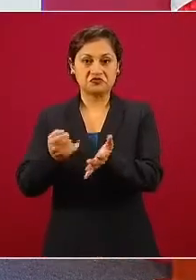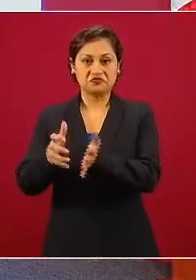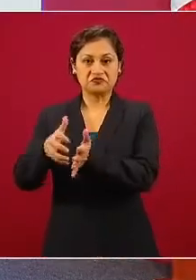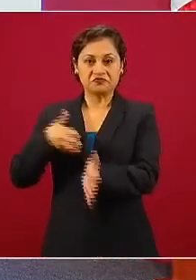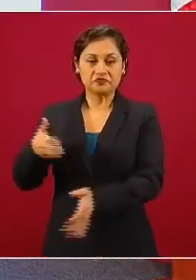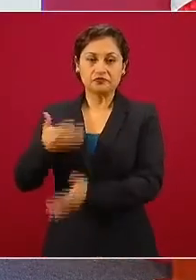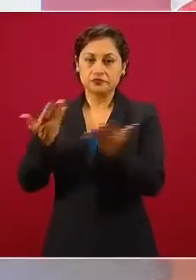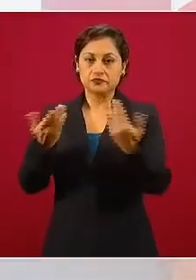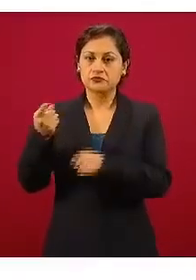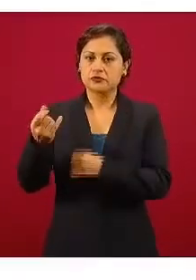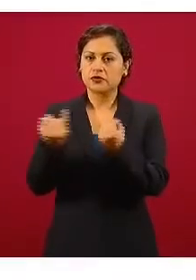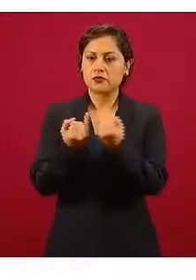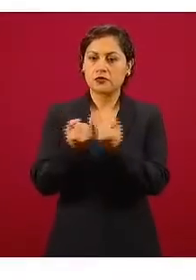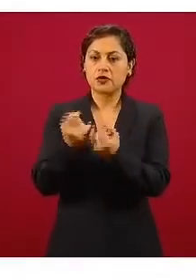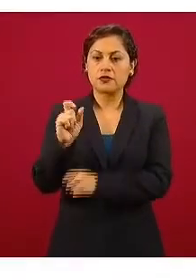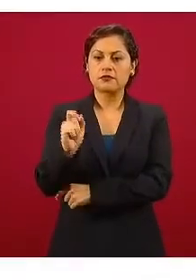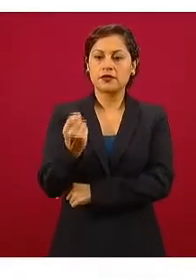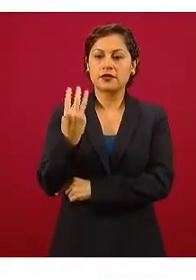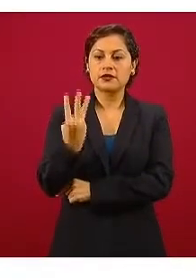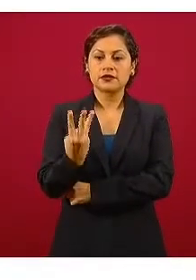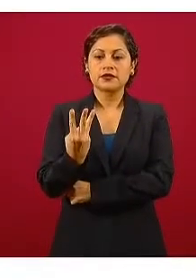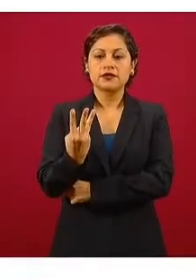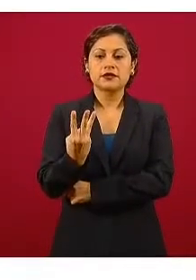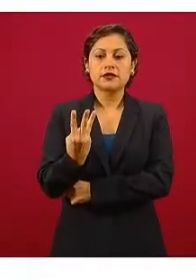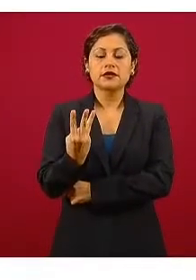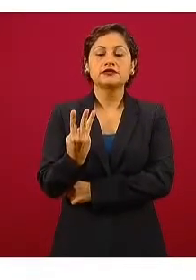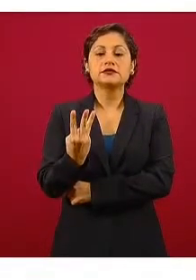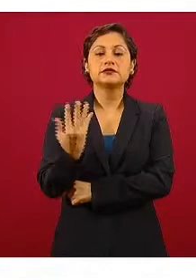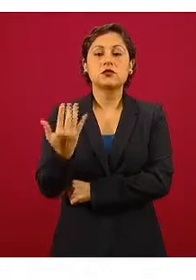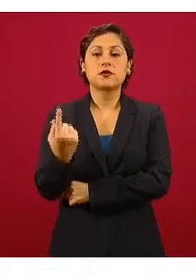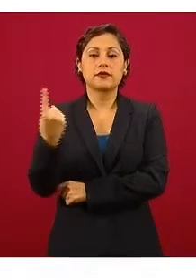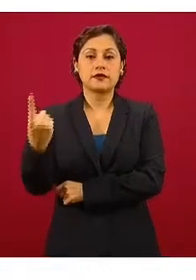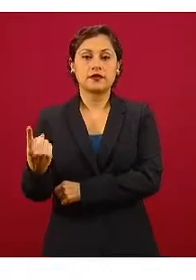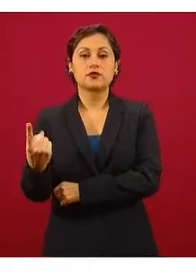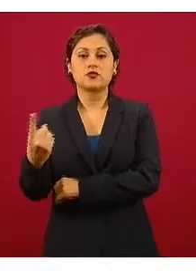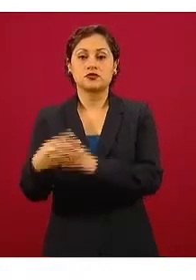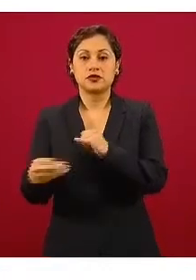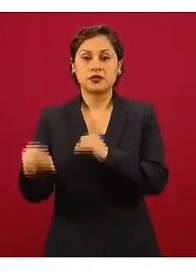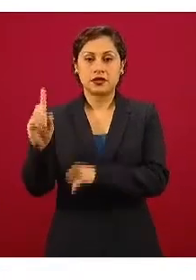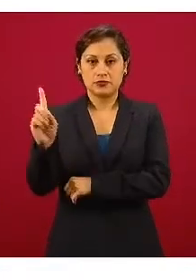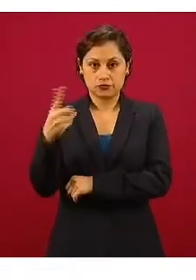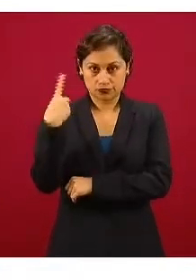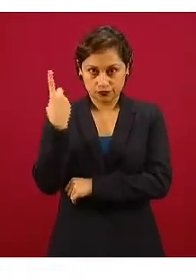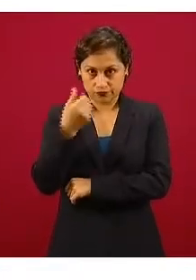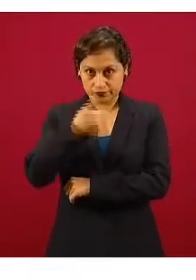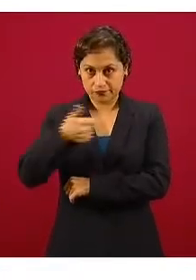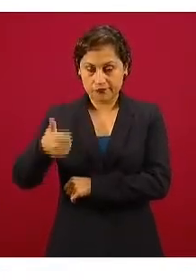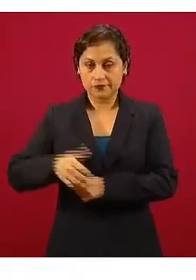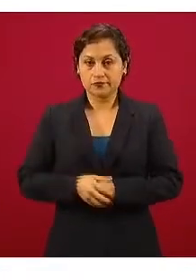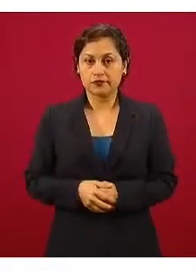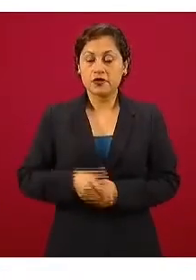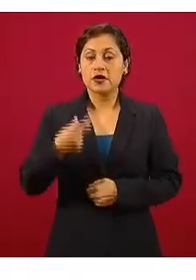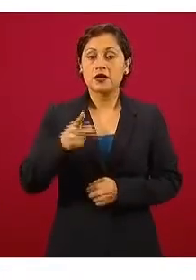igual, 23 pesos con 51 centavos por dólar, pero al final reciben